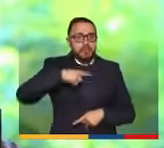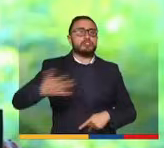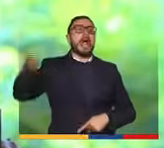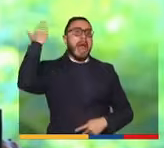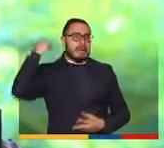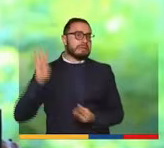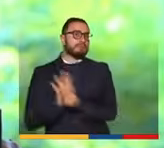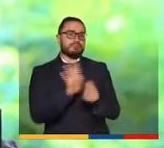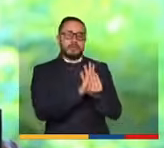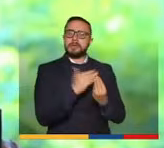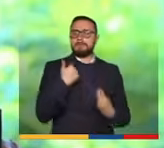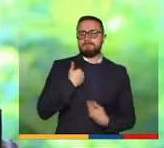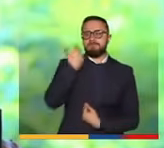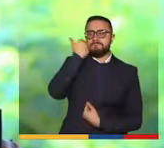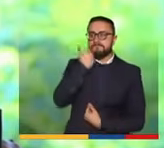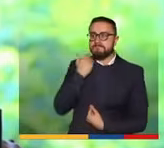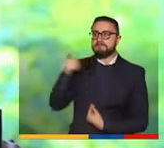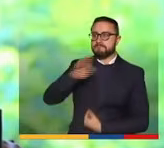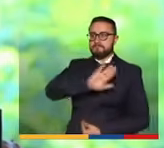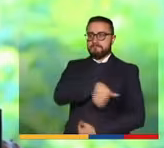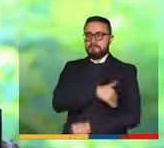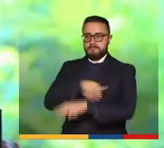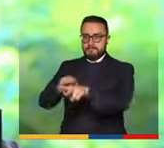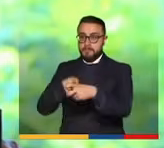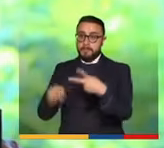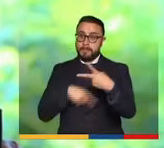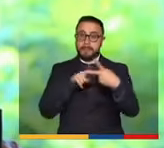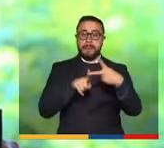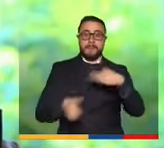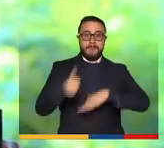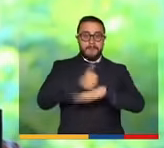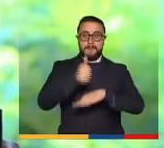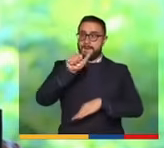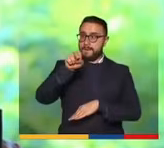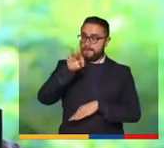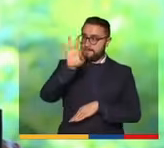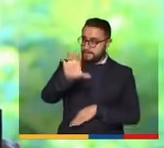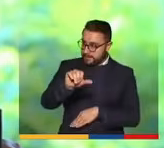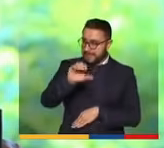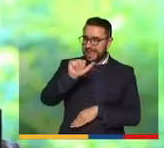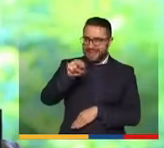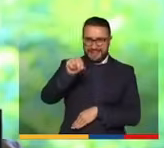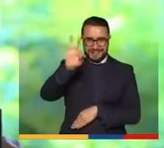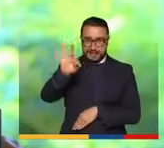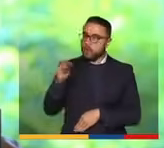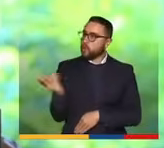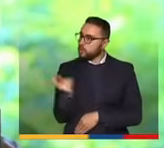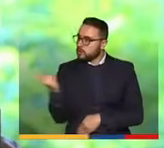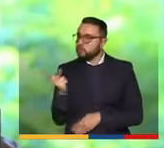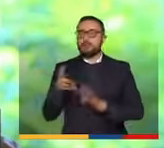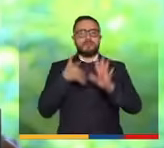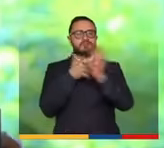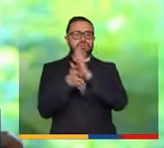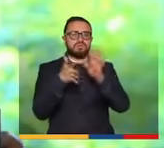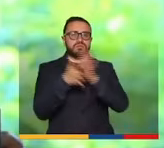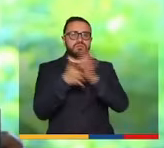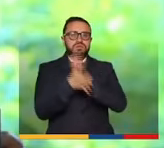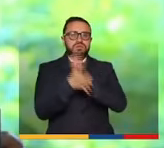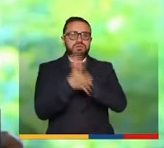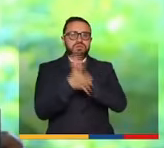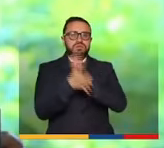al director de la ANT que a través de todos los medios de comunicación posibles en el